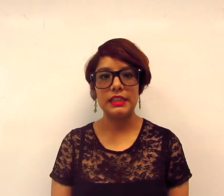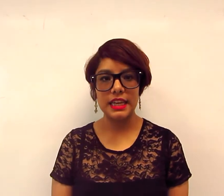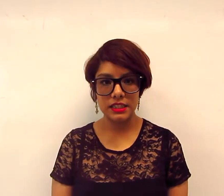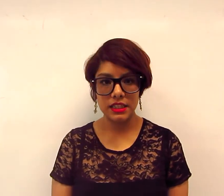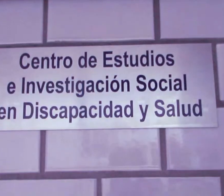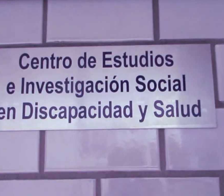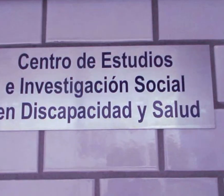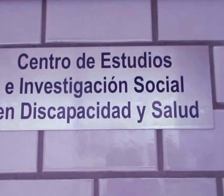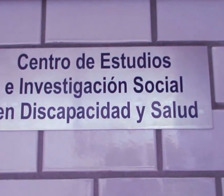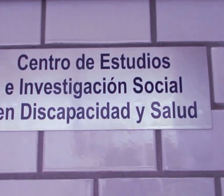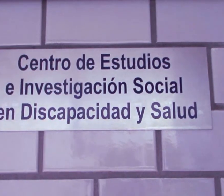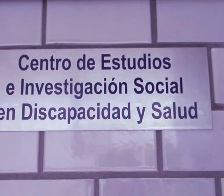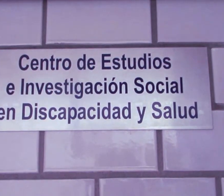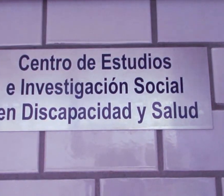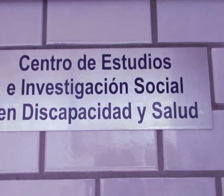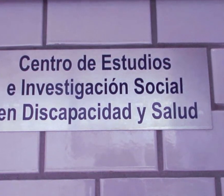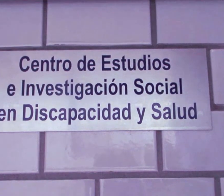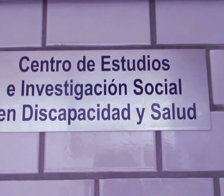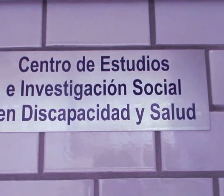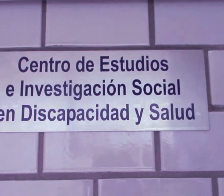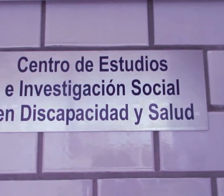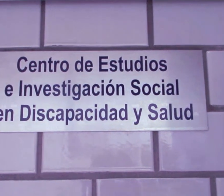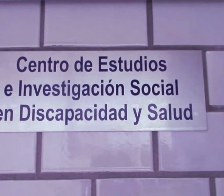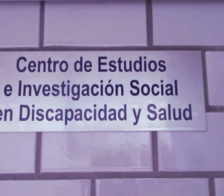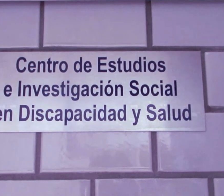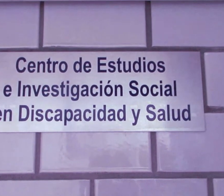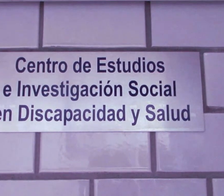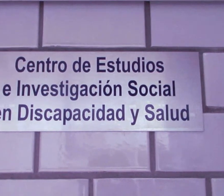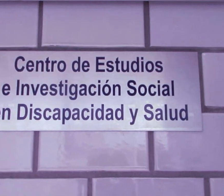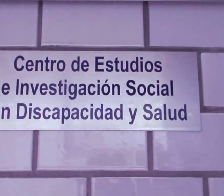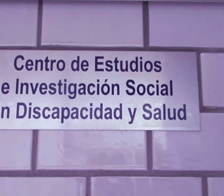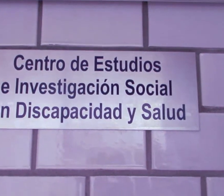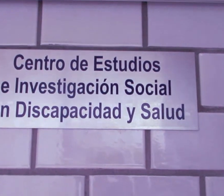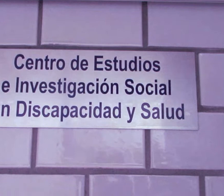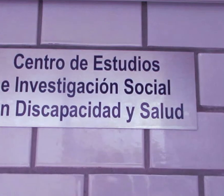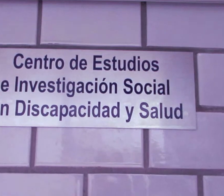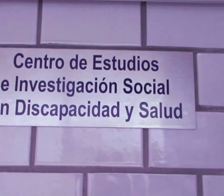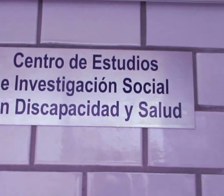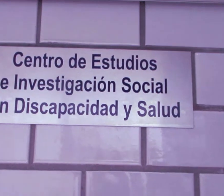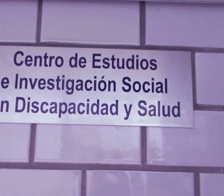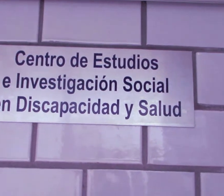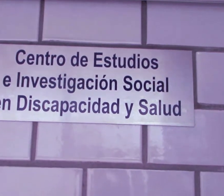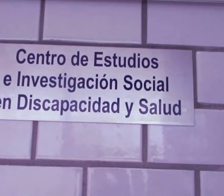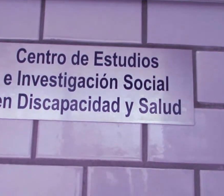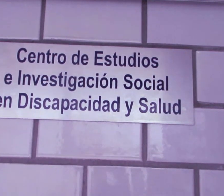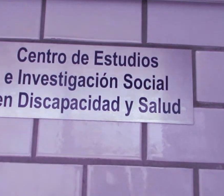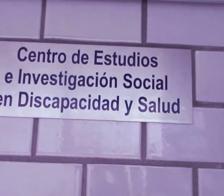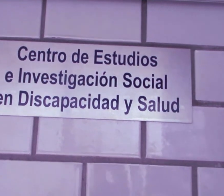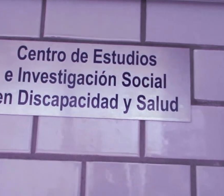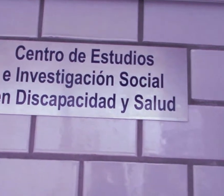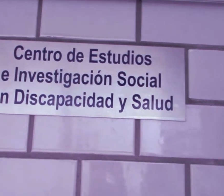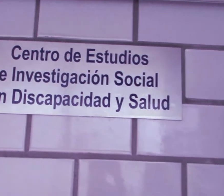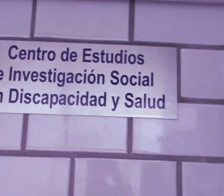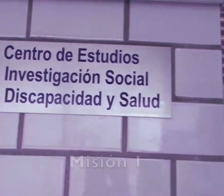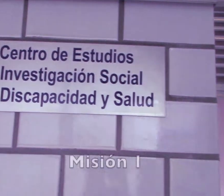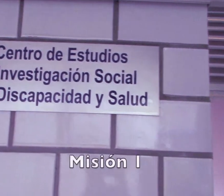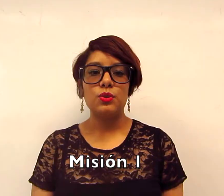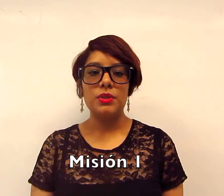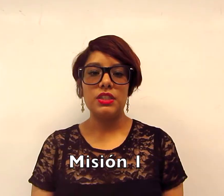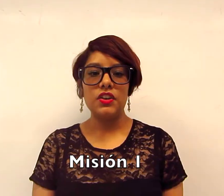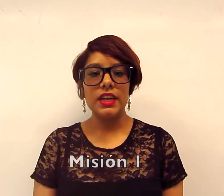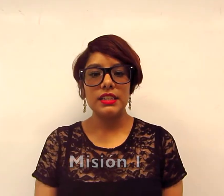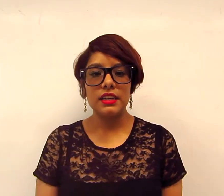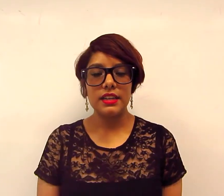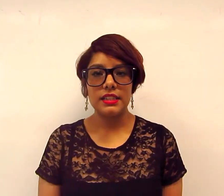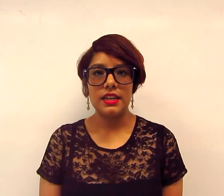en 2010. El 6DIS fue inaugurado en agosto del 2013 y está ubicado en el edificio C, en la planta baja.